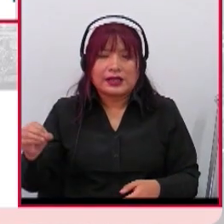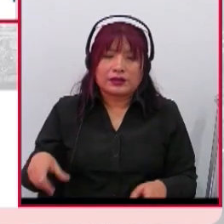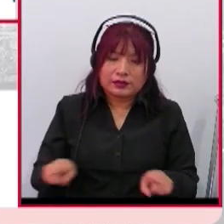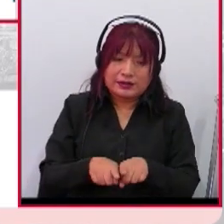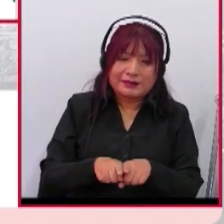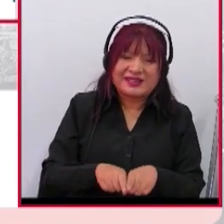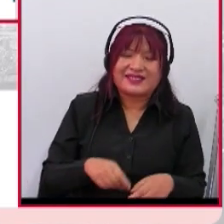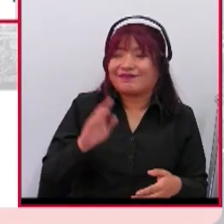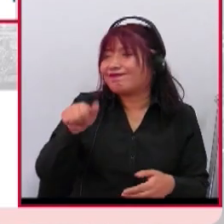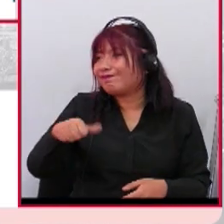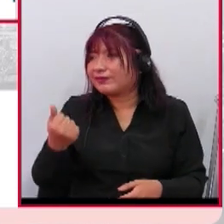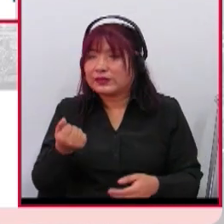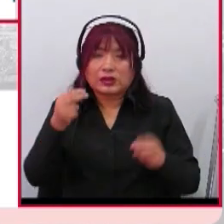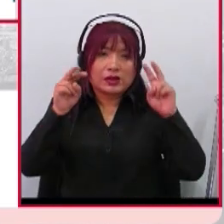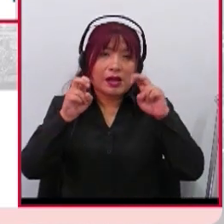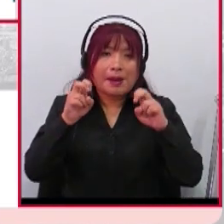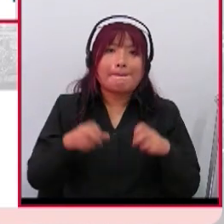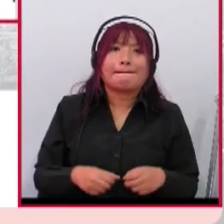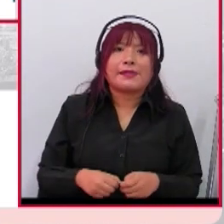la incertidumbre.